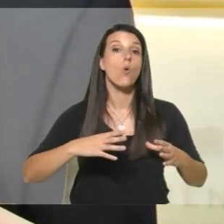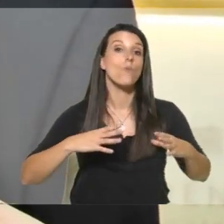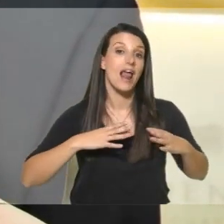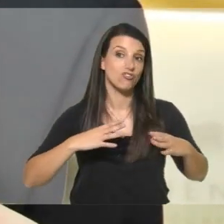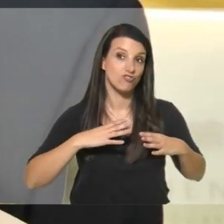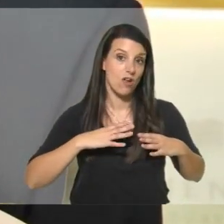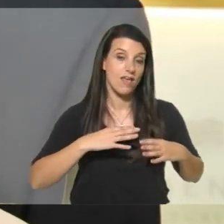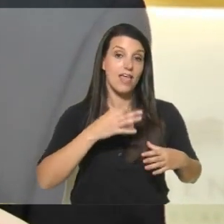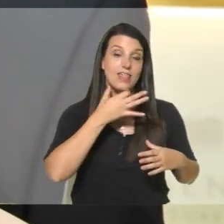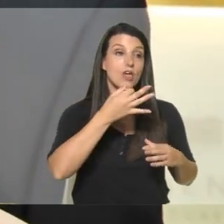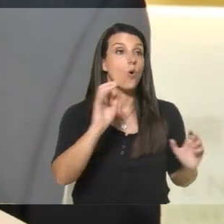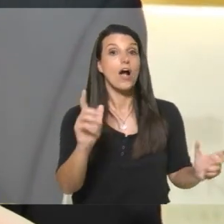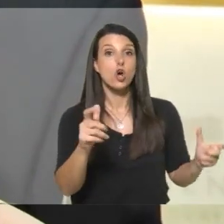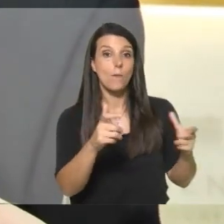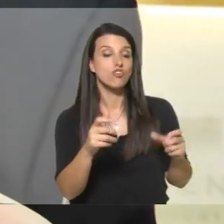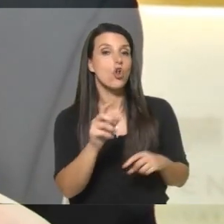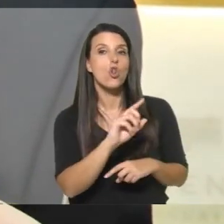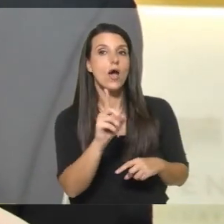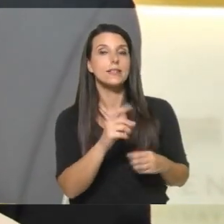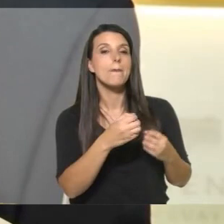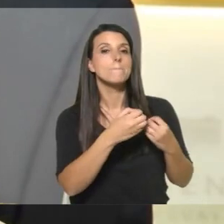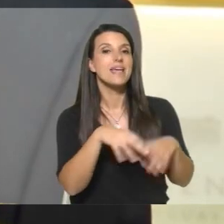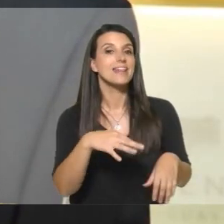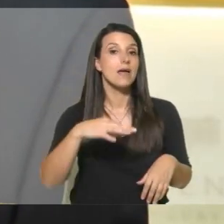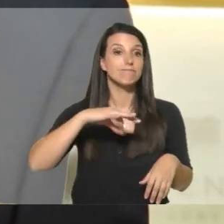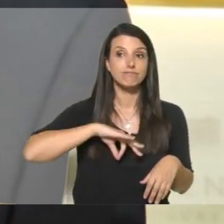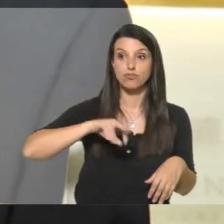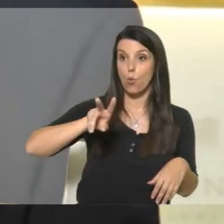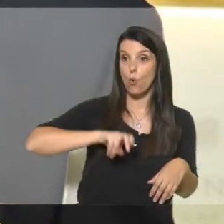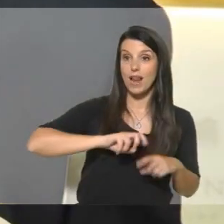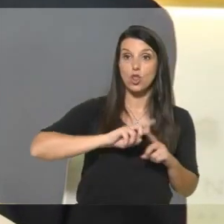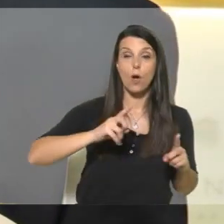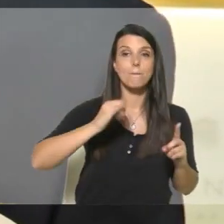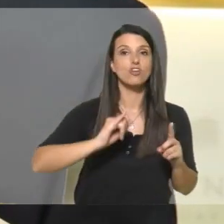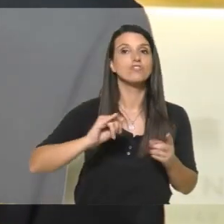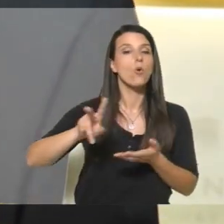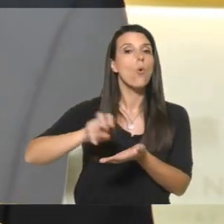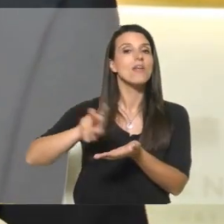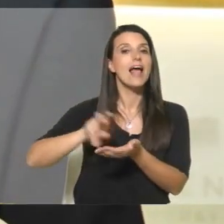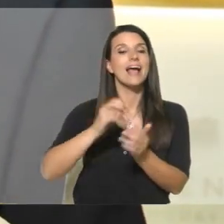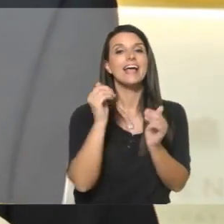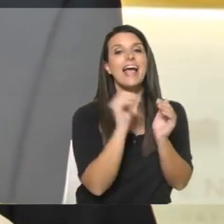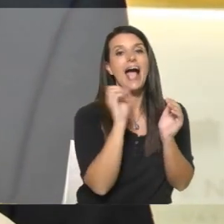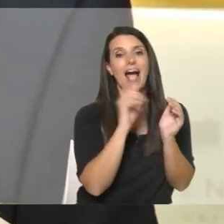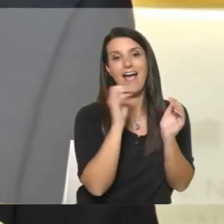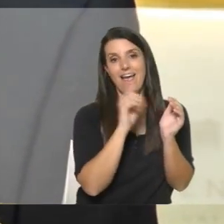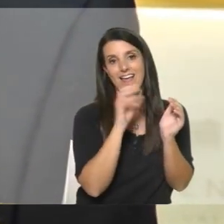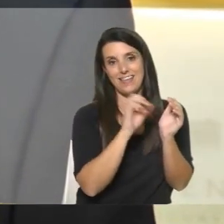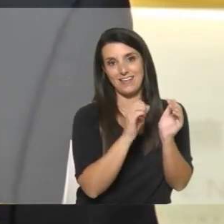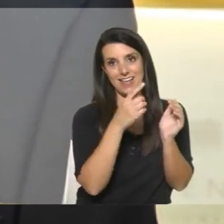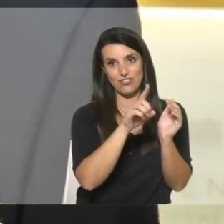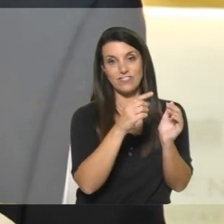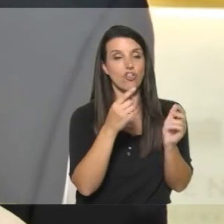le transmitimos a la comisión no implica una pérdida de poder adquisitivo para los jubilados pero sí una recaudación para la caja Entonces ese es la